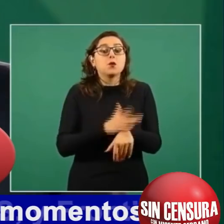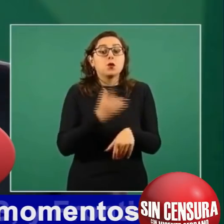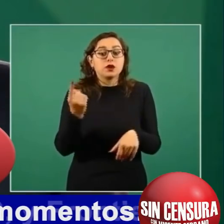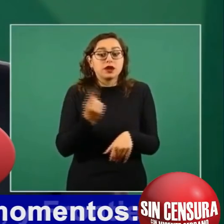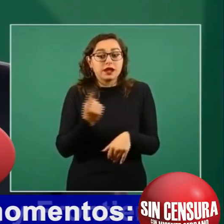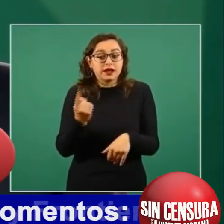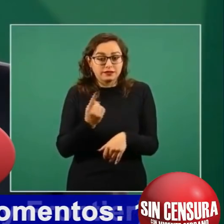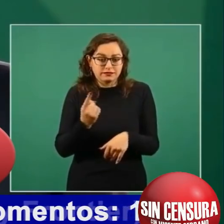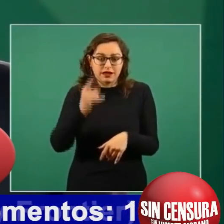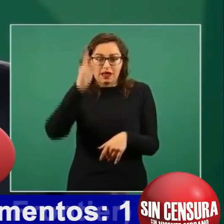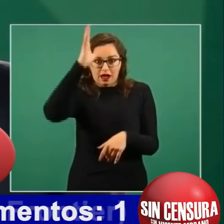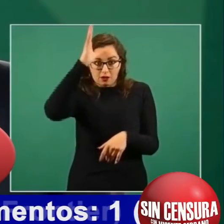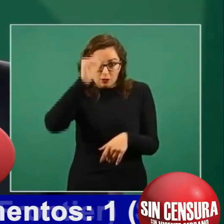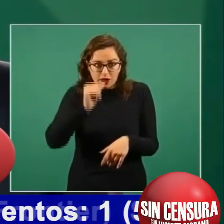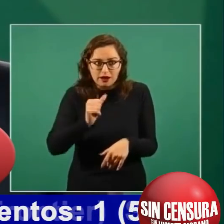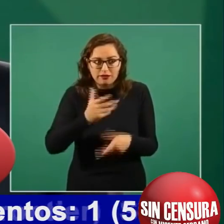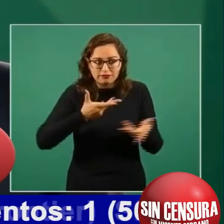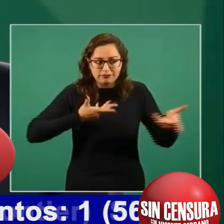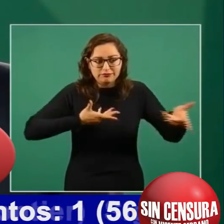y no lo hicieron.